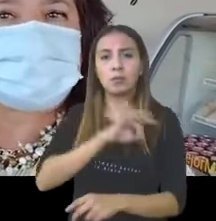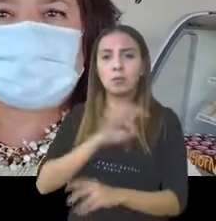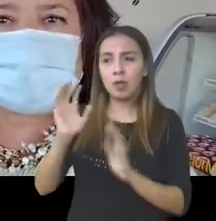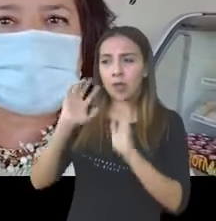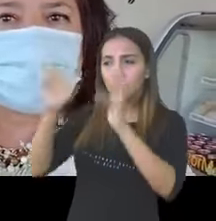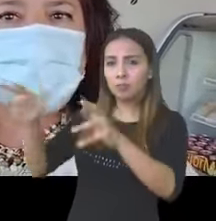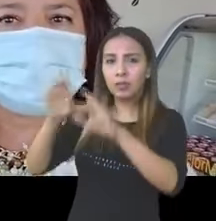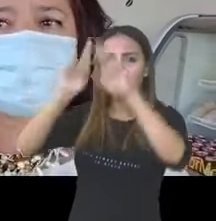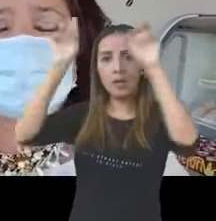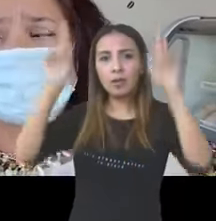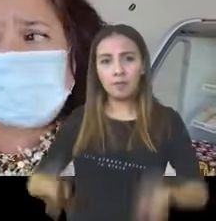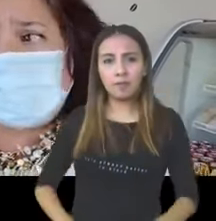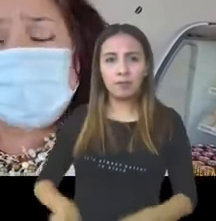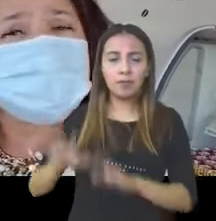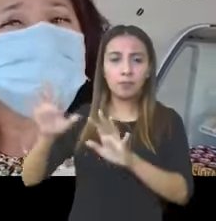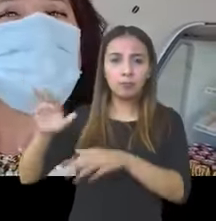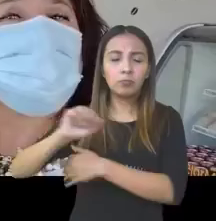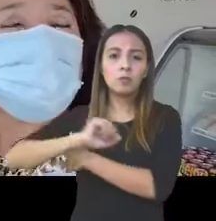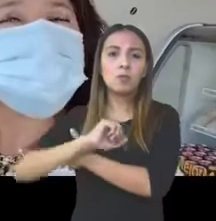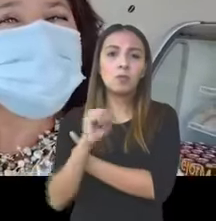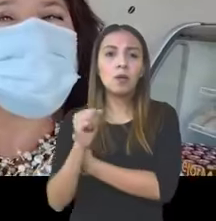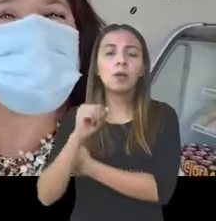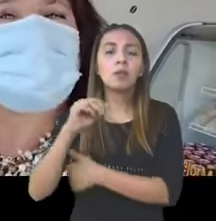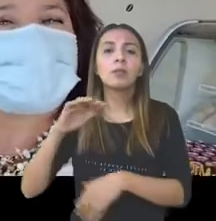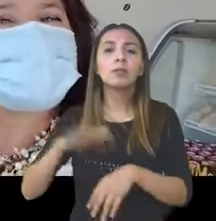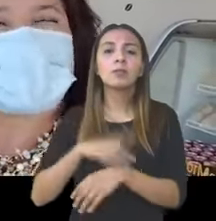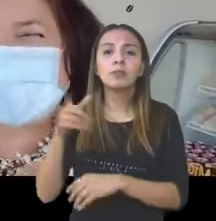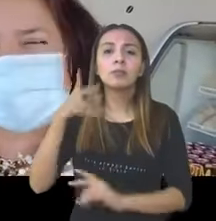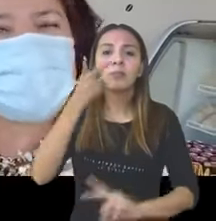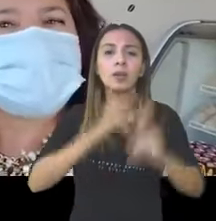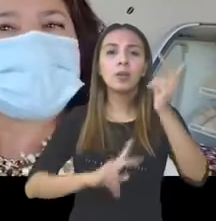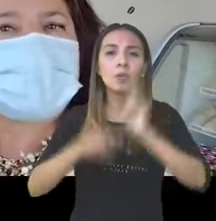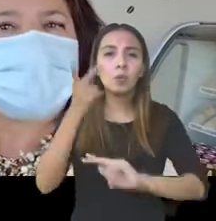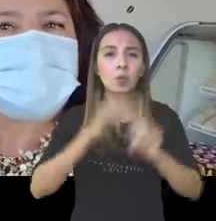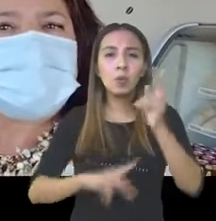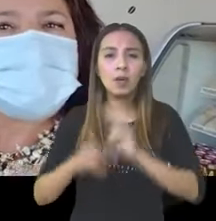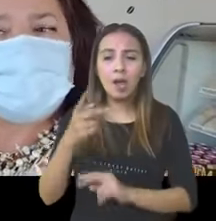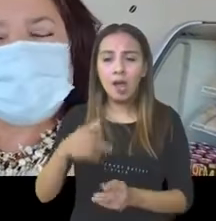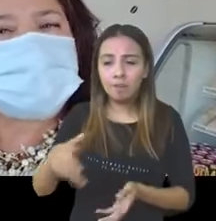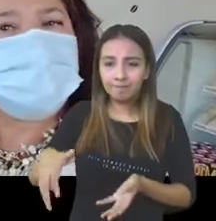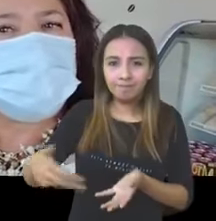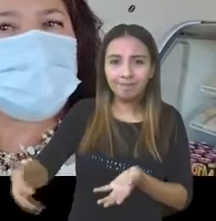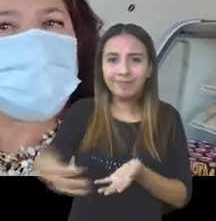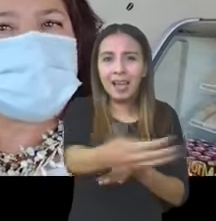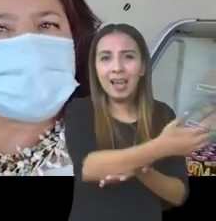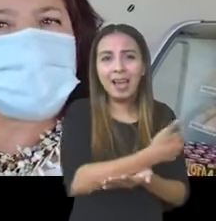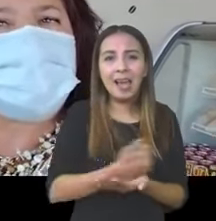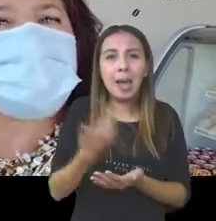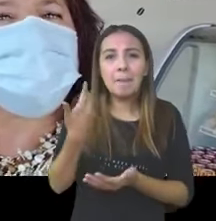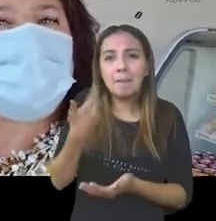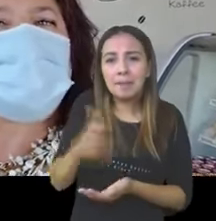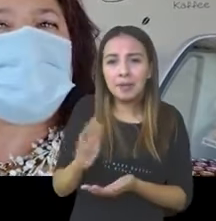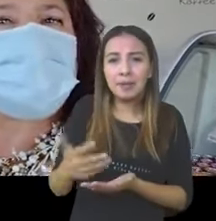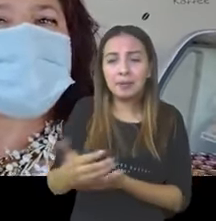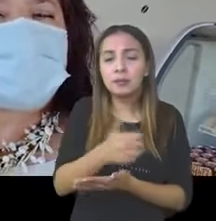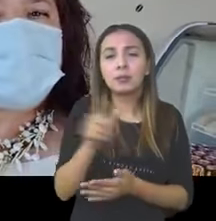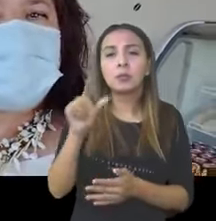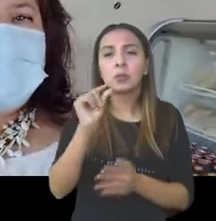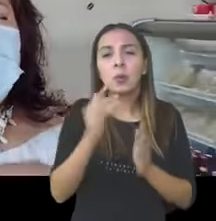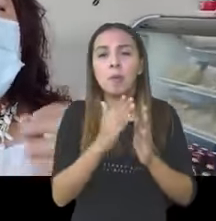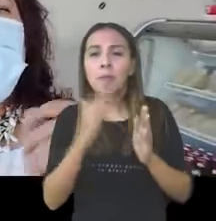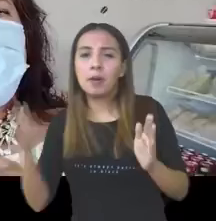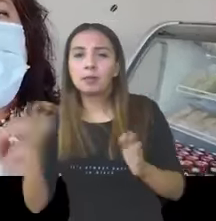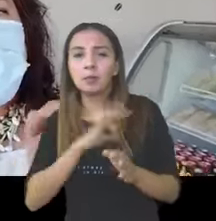frigorífico sin mayor inconveniente, porque es como es verdura fresca, recién piscada, su etapa de vida es un poquito más